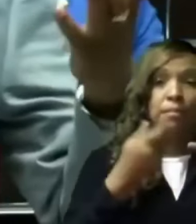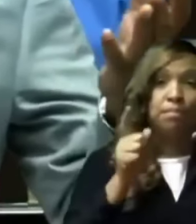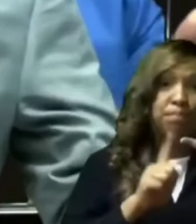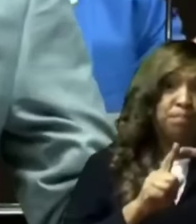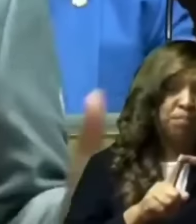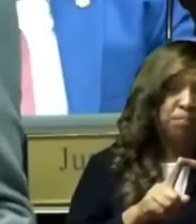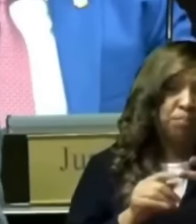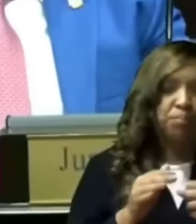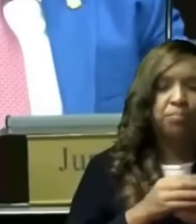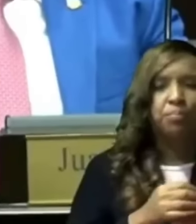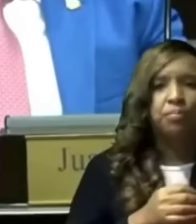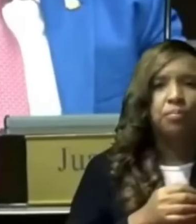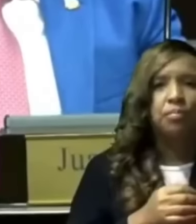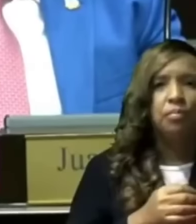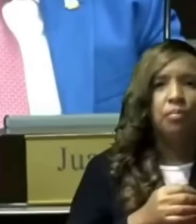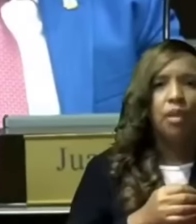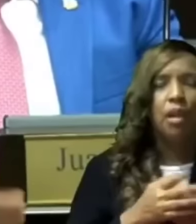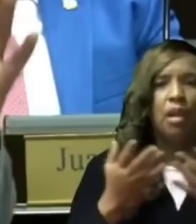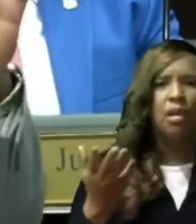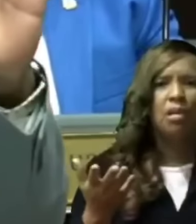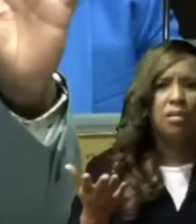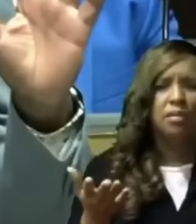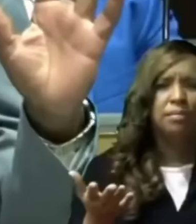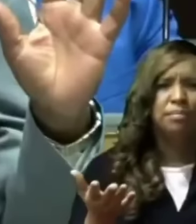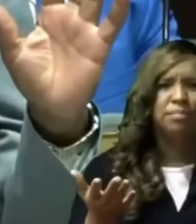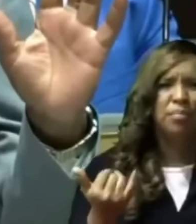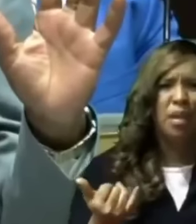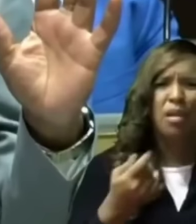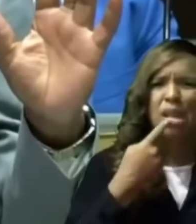utilizado ha dado resultado. ¿Por qué cambiarlo?